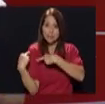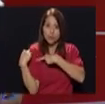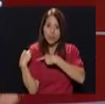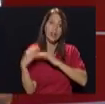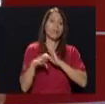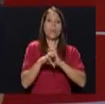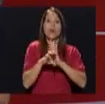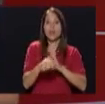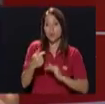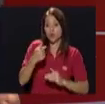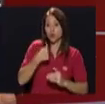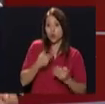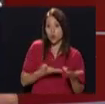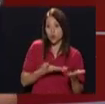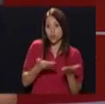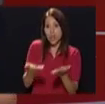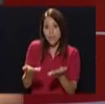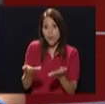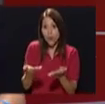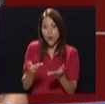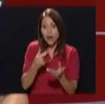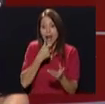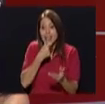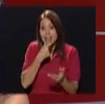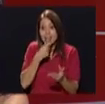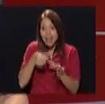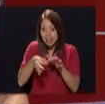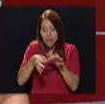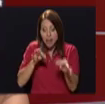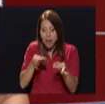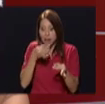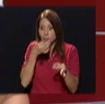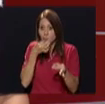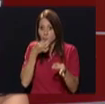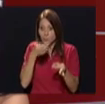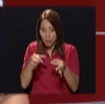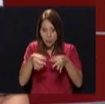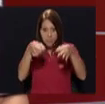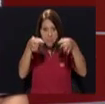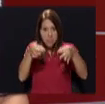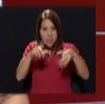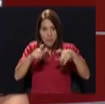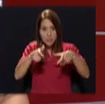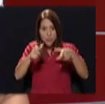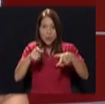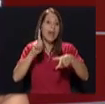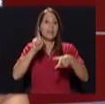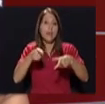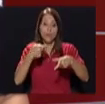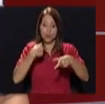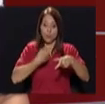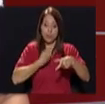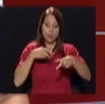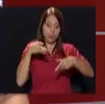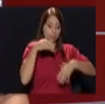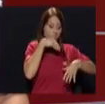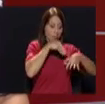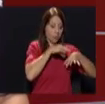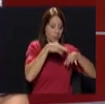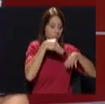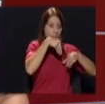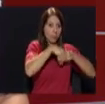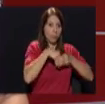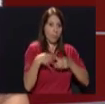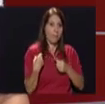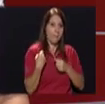el recipiente o el paquete de galletas, entonces yo lo llevo para afuera también. Son cosas que a futuro como que deberíamos encaminarnos a esos